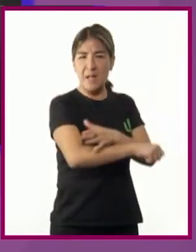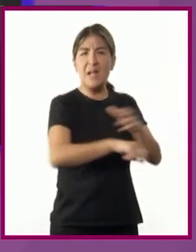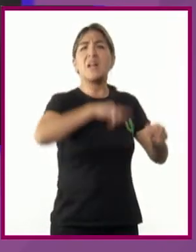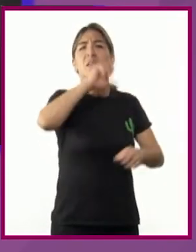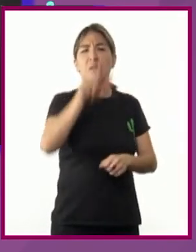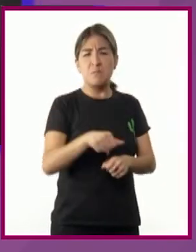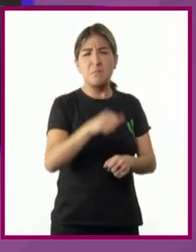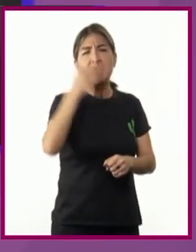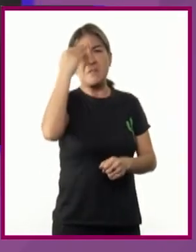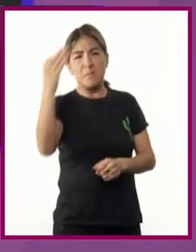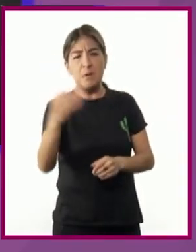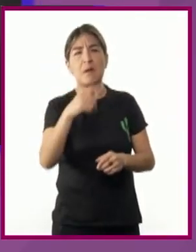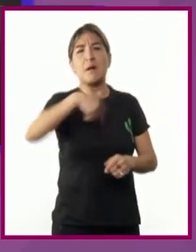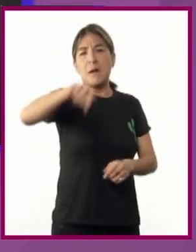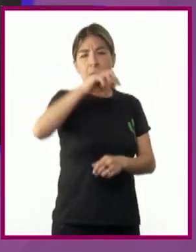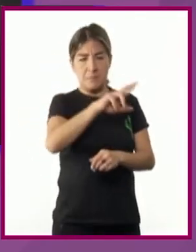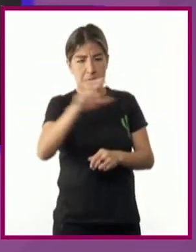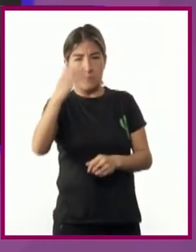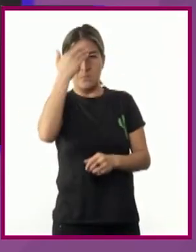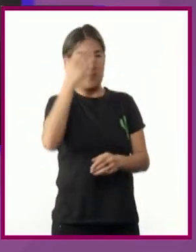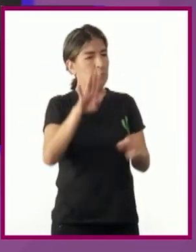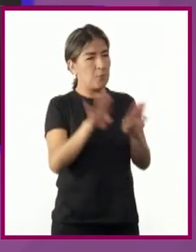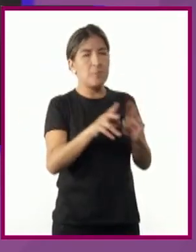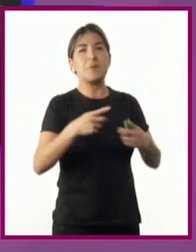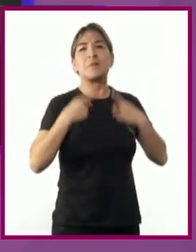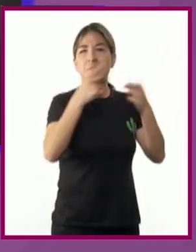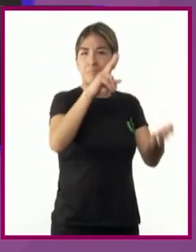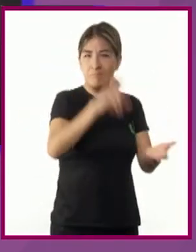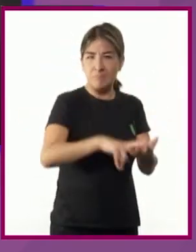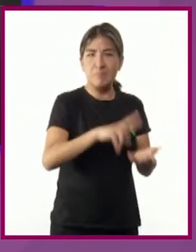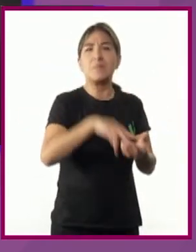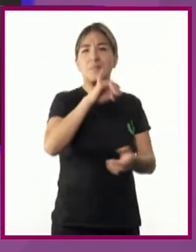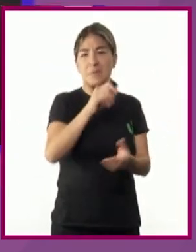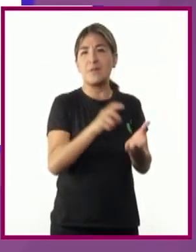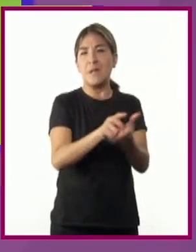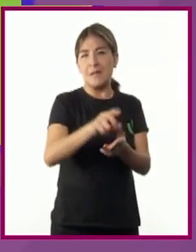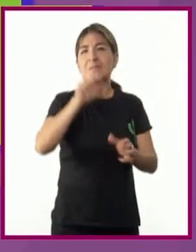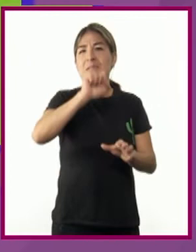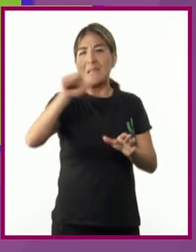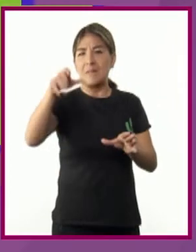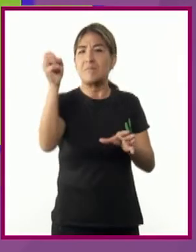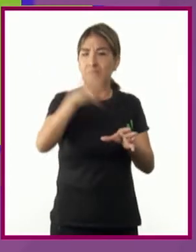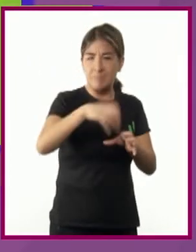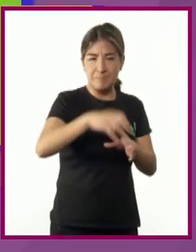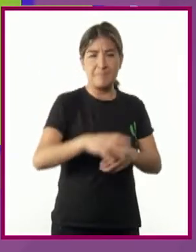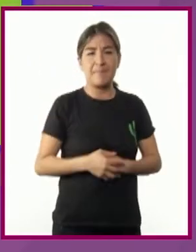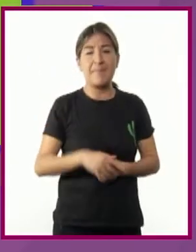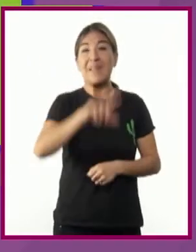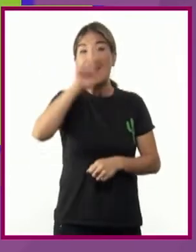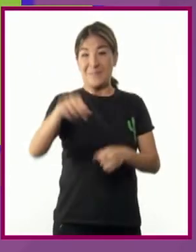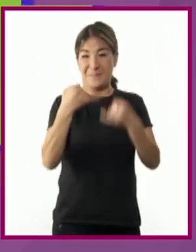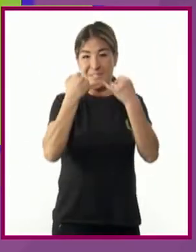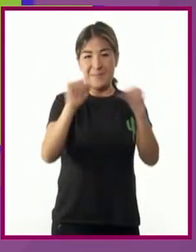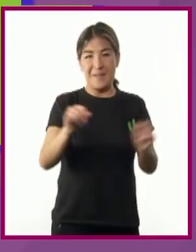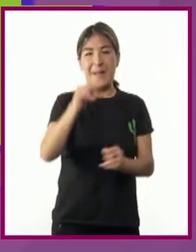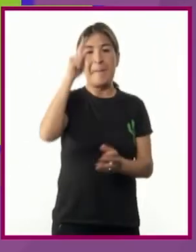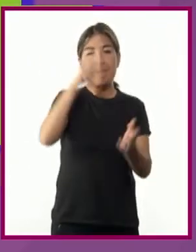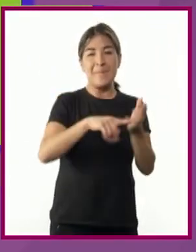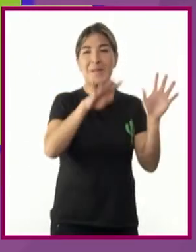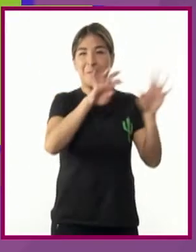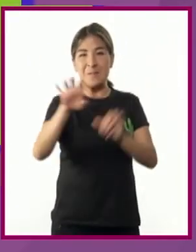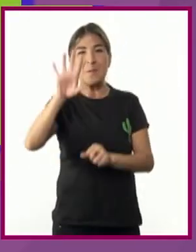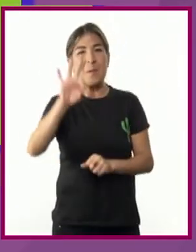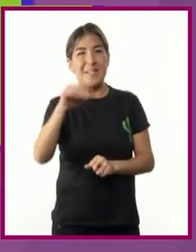reconoció que los pobladores de la India tenían el derecho de recolectar sal. Luego de la independencia lograda en